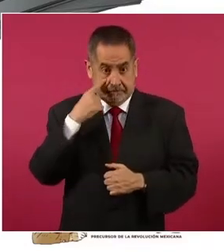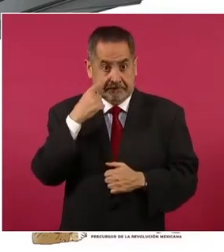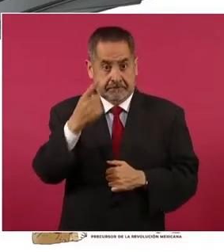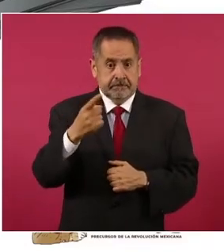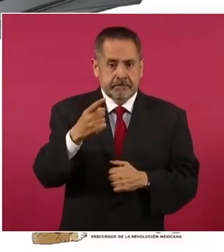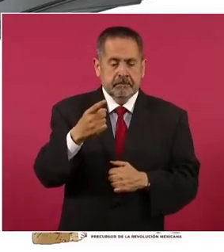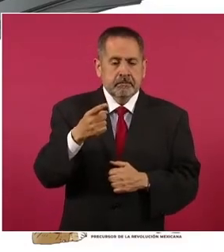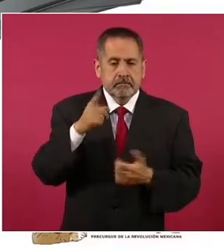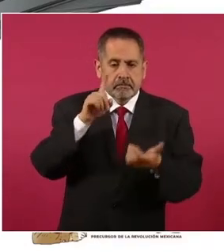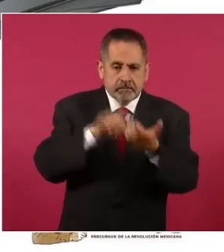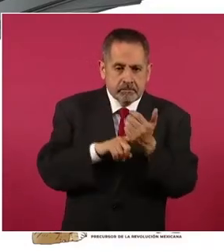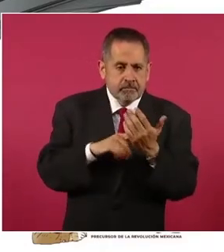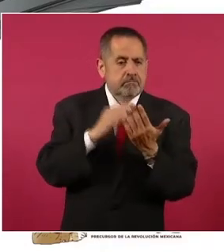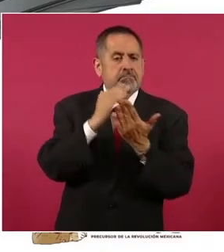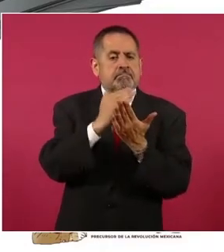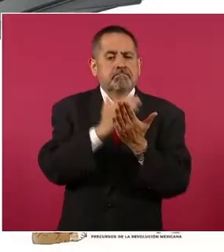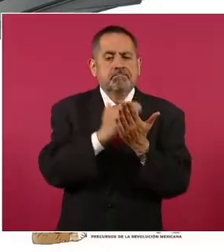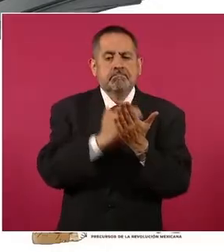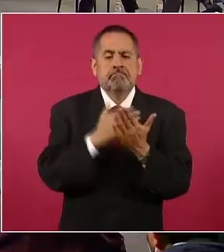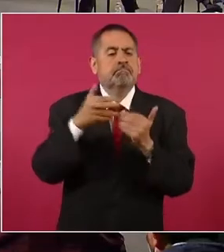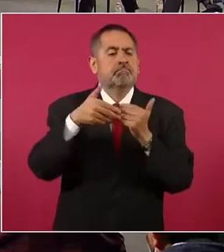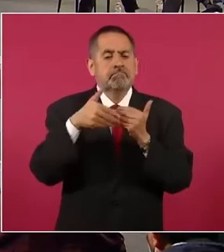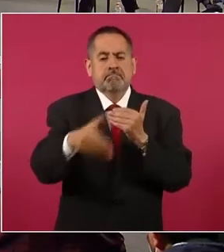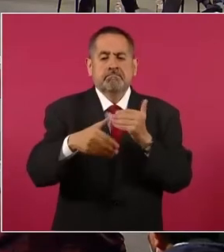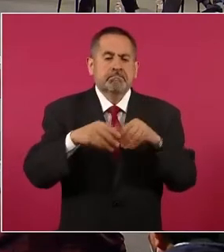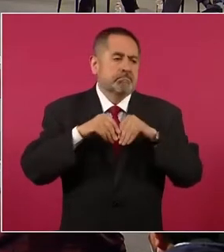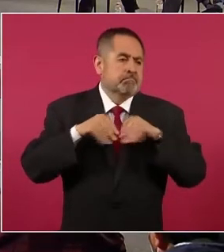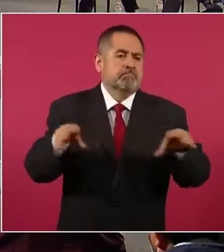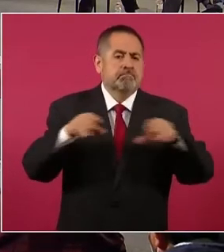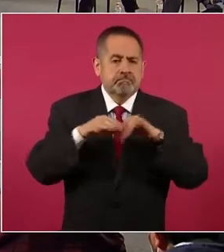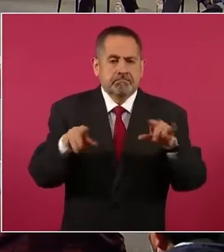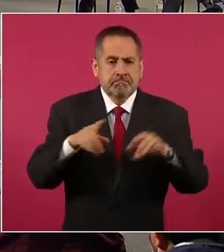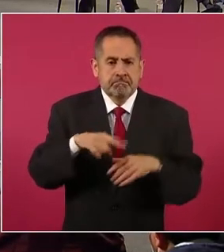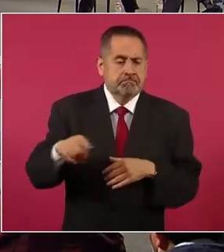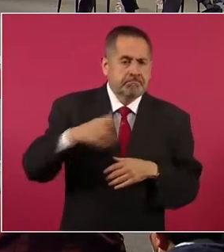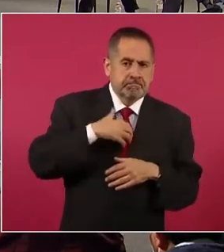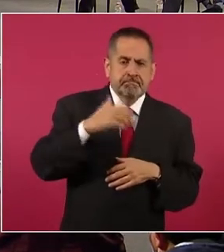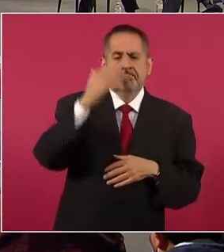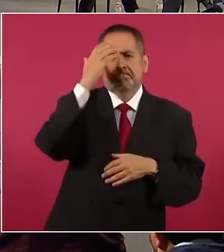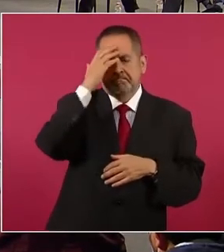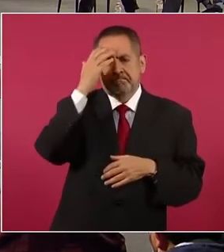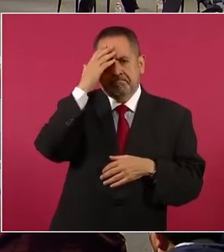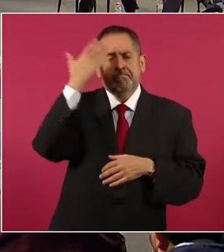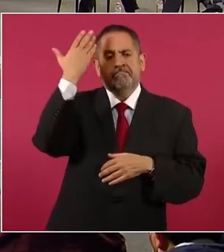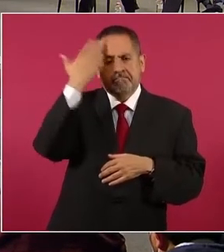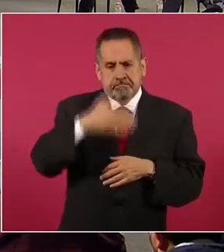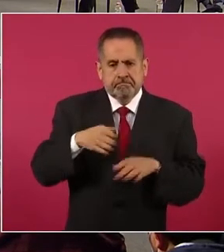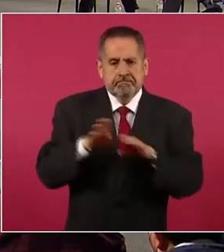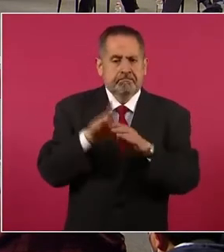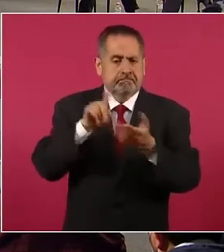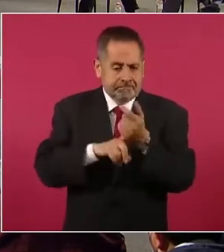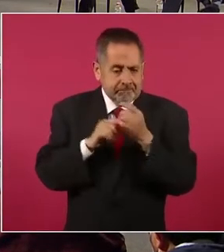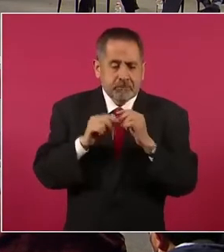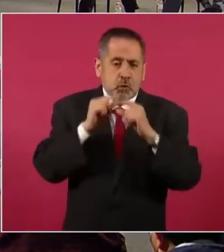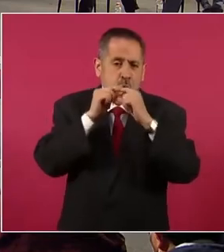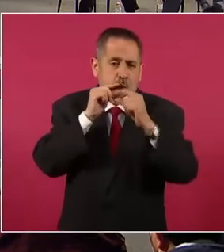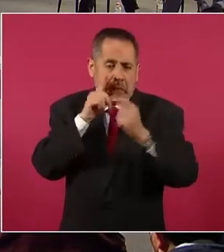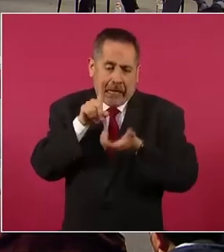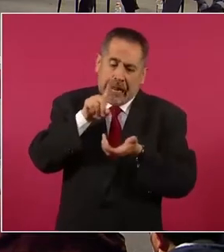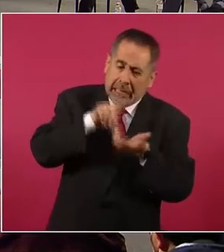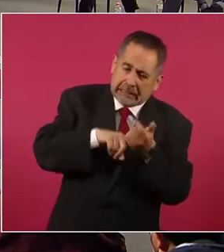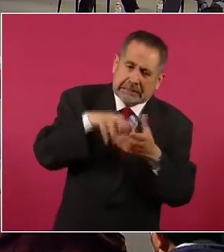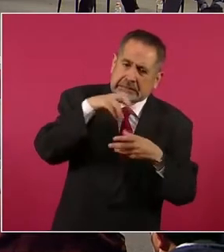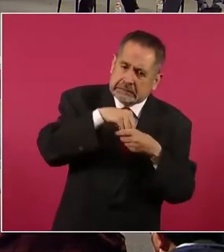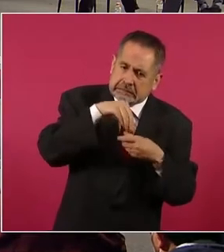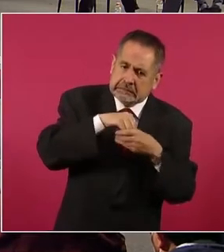los materiales que lanzaremos como parte de las acciones para seguir concientizando sobre el interior de los vapeadores entre